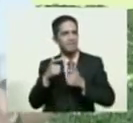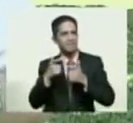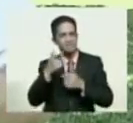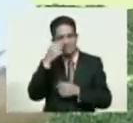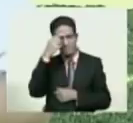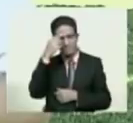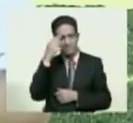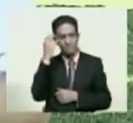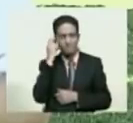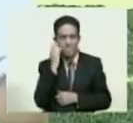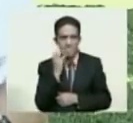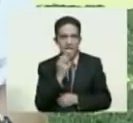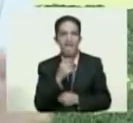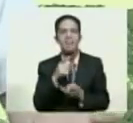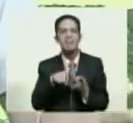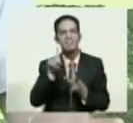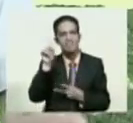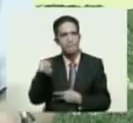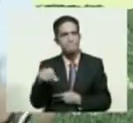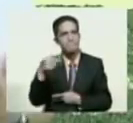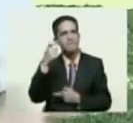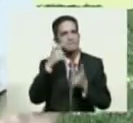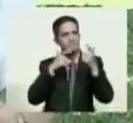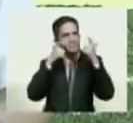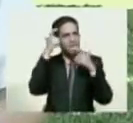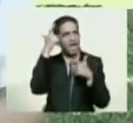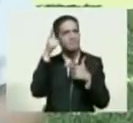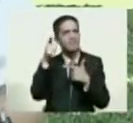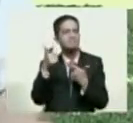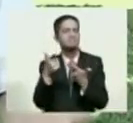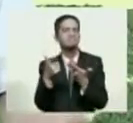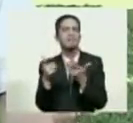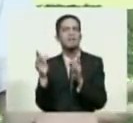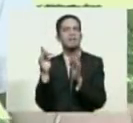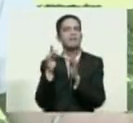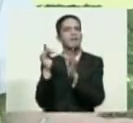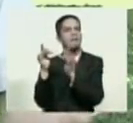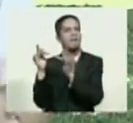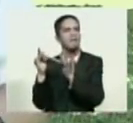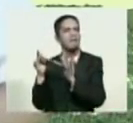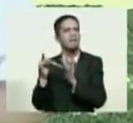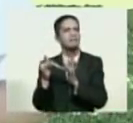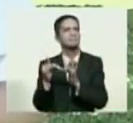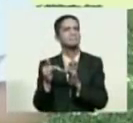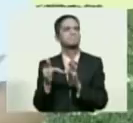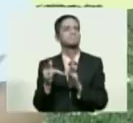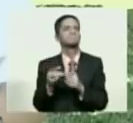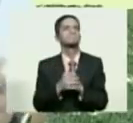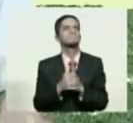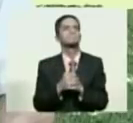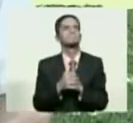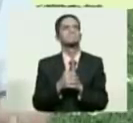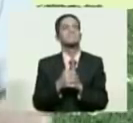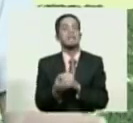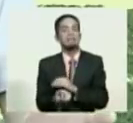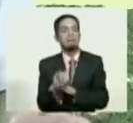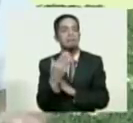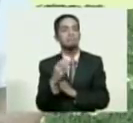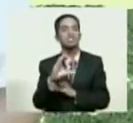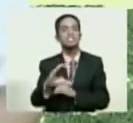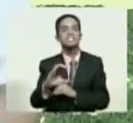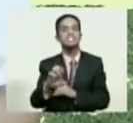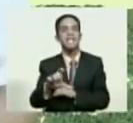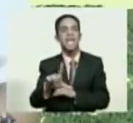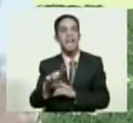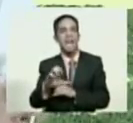Ruz, también el comandante Hugo Chávez Frías, creando instancias, como ya todos y todas conocen, la Comunidad de Estados Latinoamericanos y del Caribe,